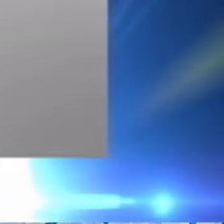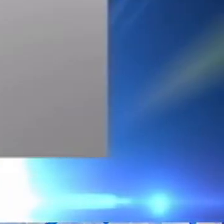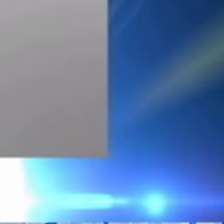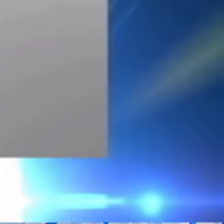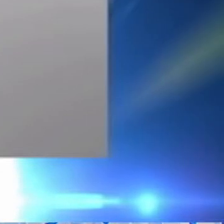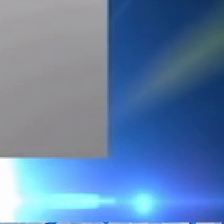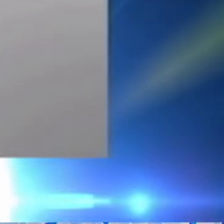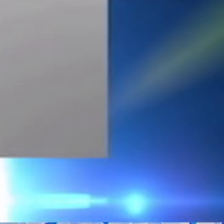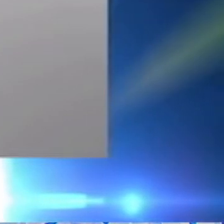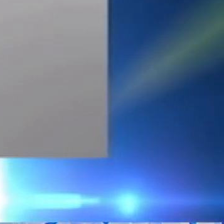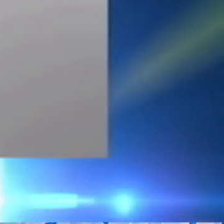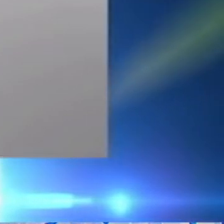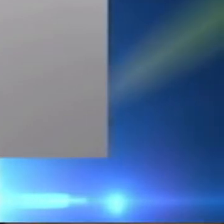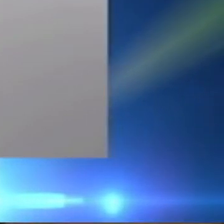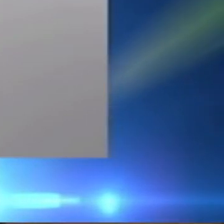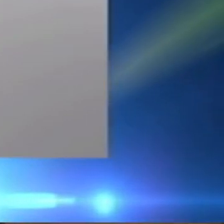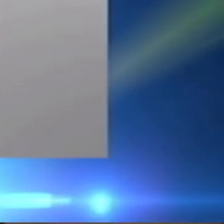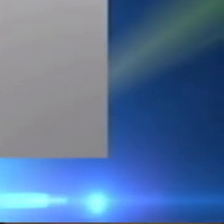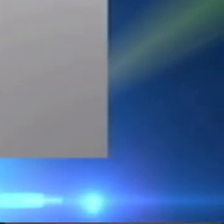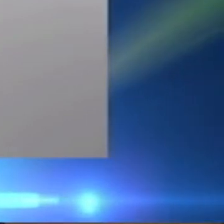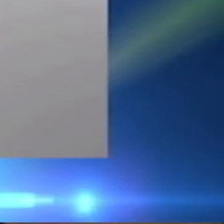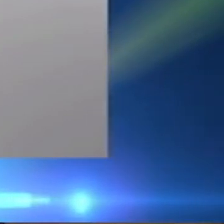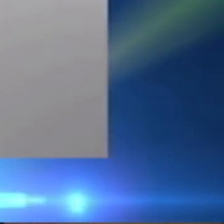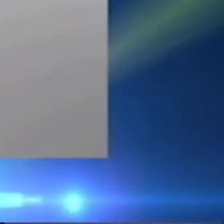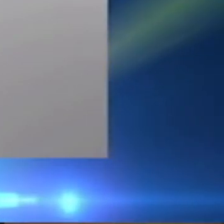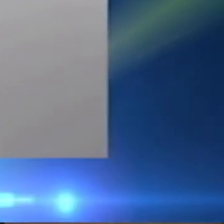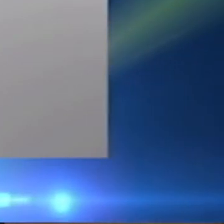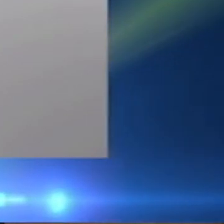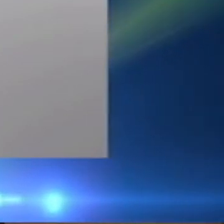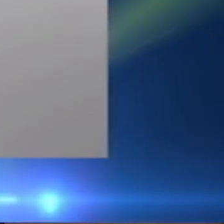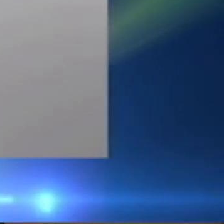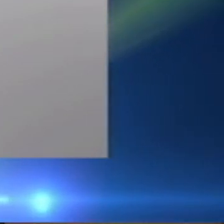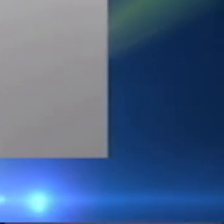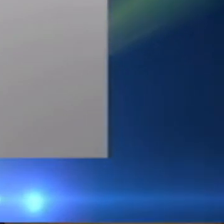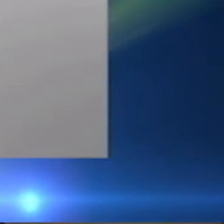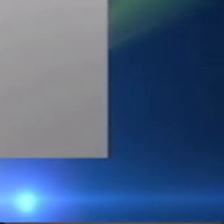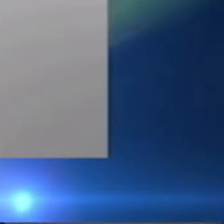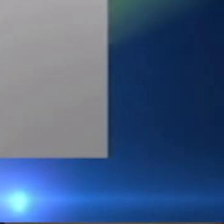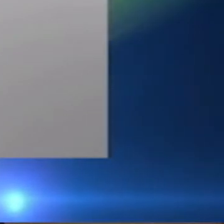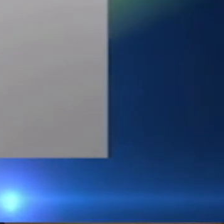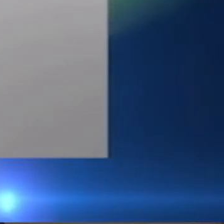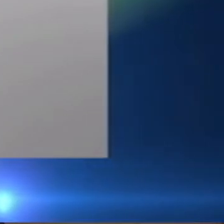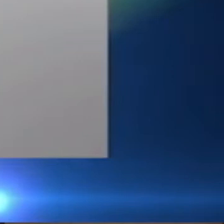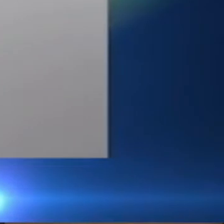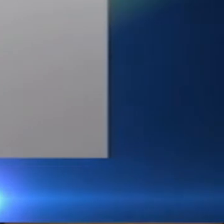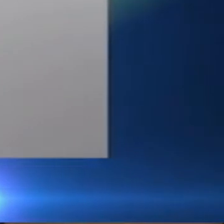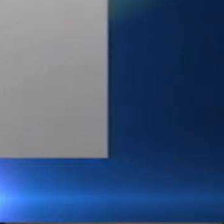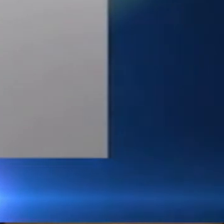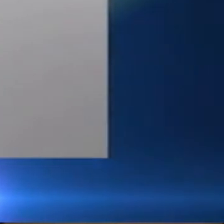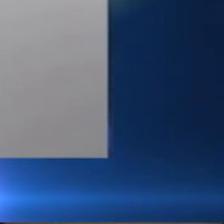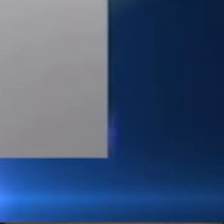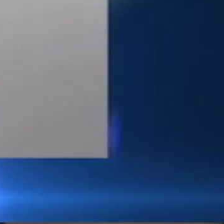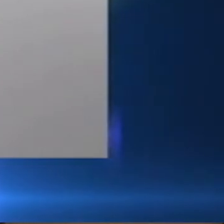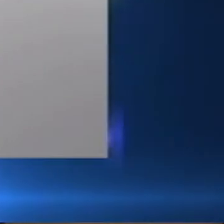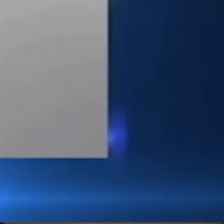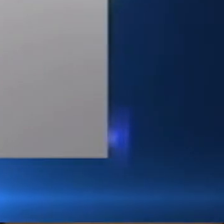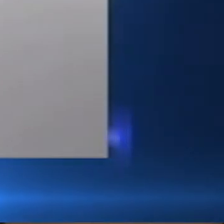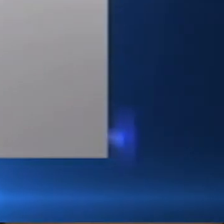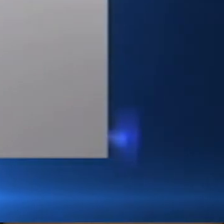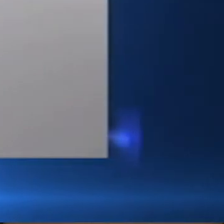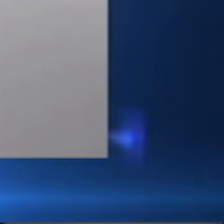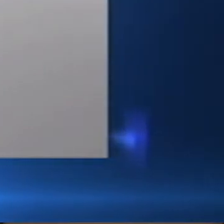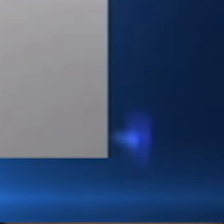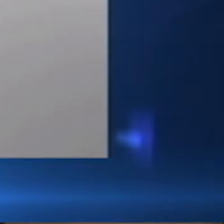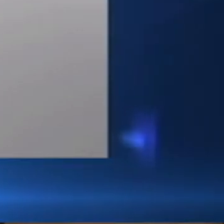310-245-8548. La prima navideña va a llegar con el ajuste del salario mínimo mínimo mensual que